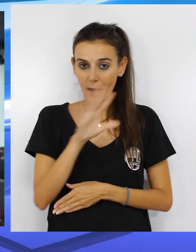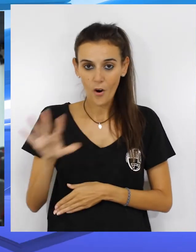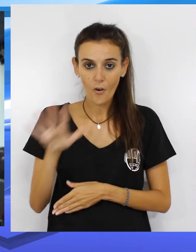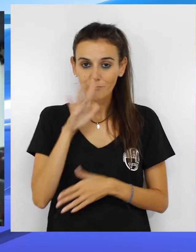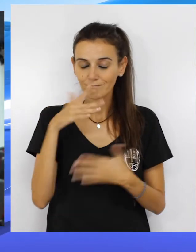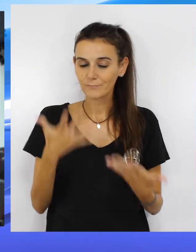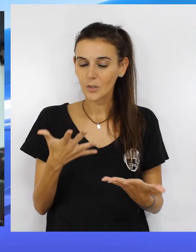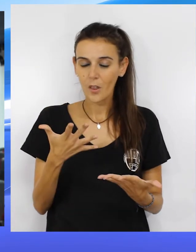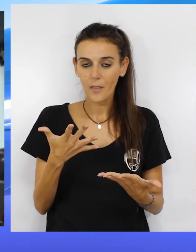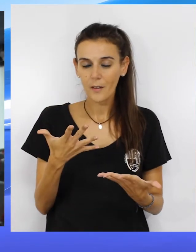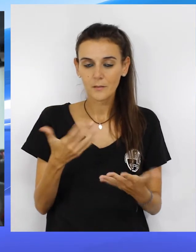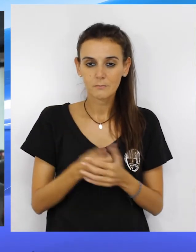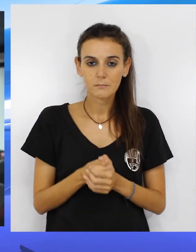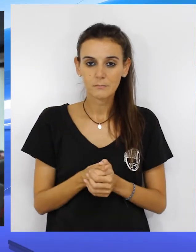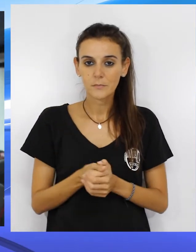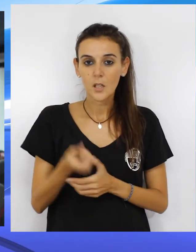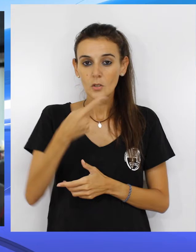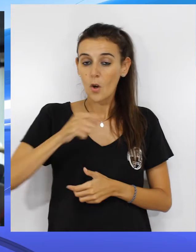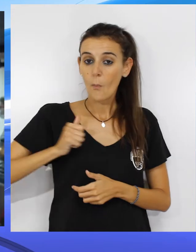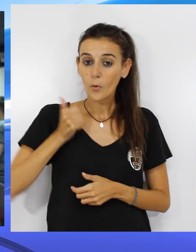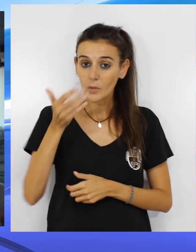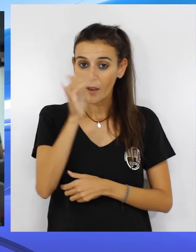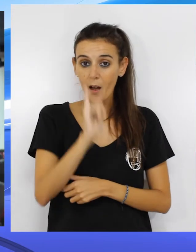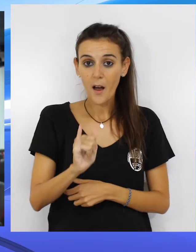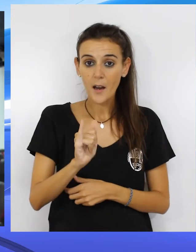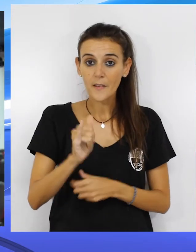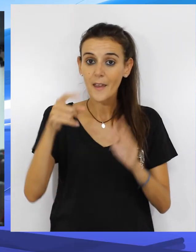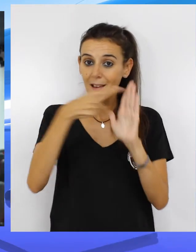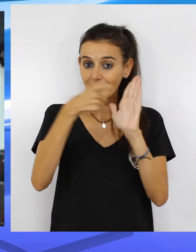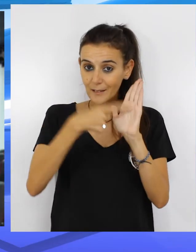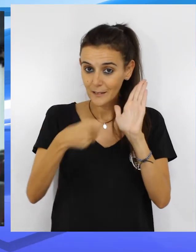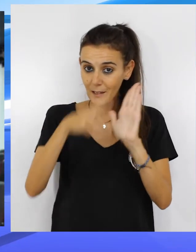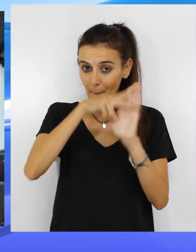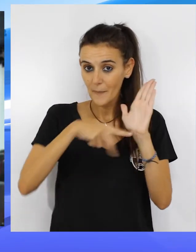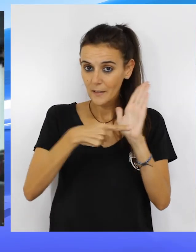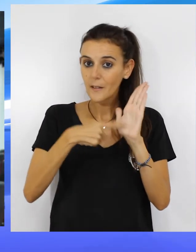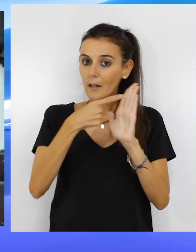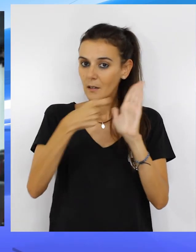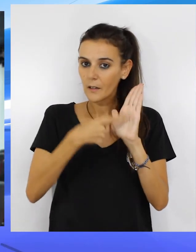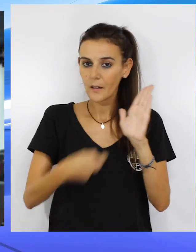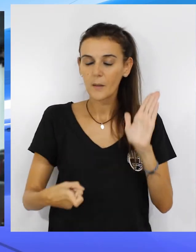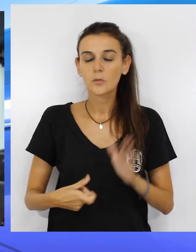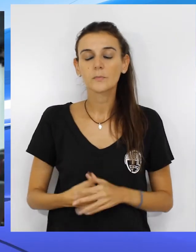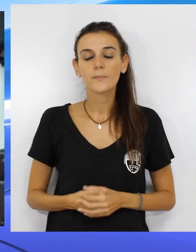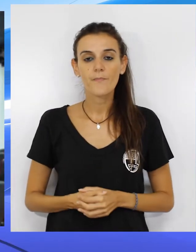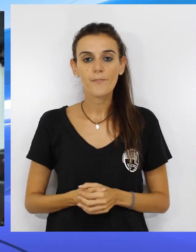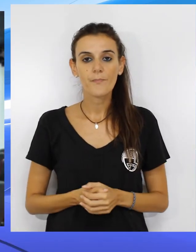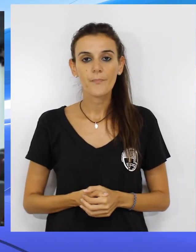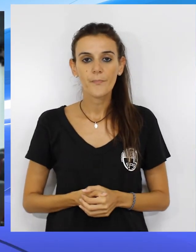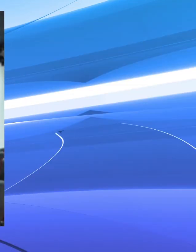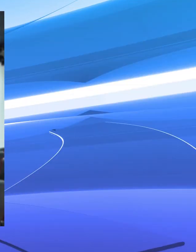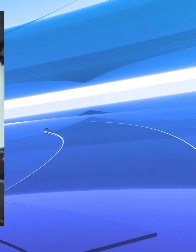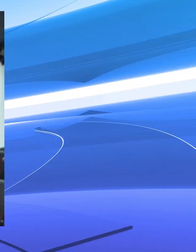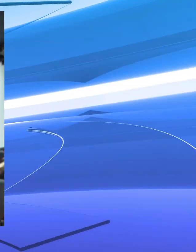posible entonces en cuanto tenemos una oportunidad de poder relajar medidas las relajamos